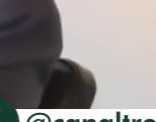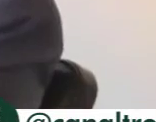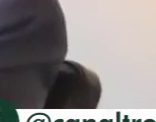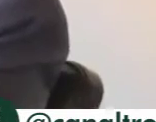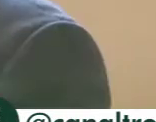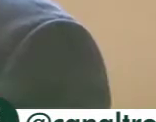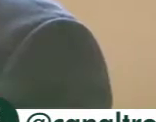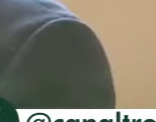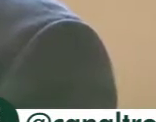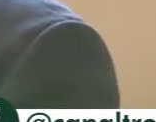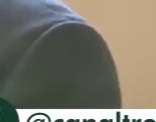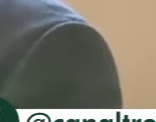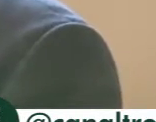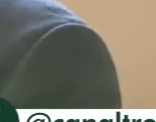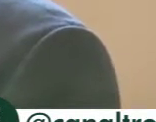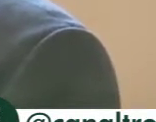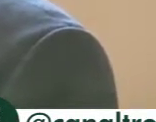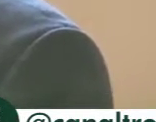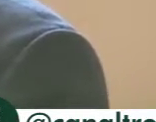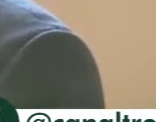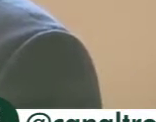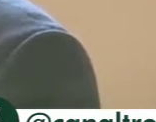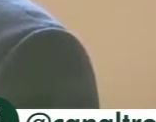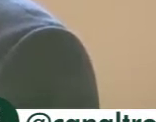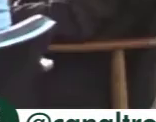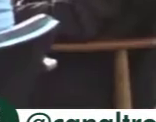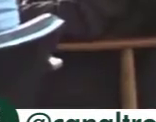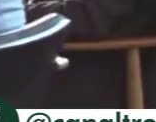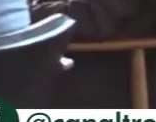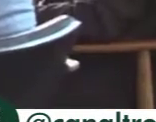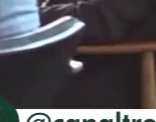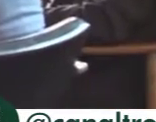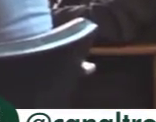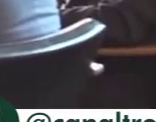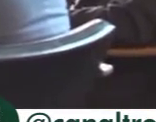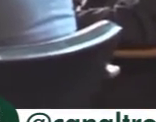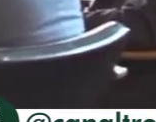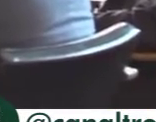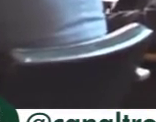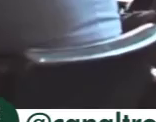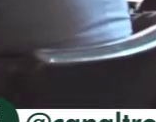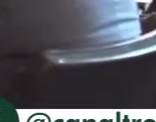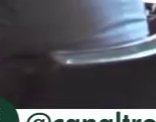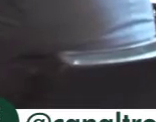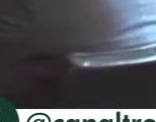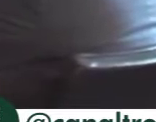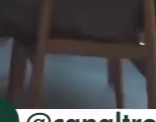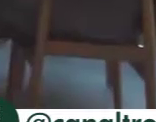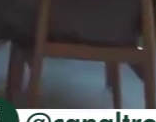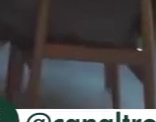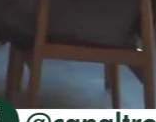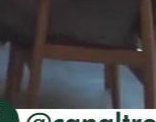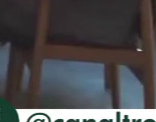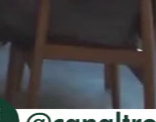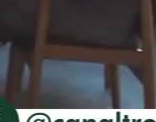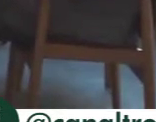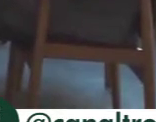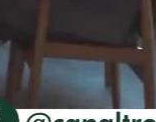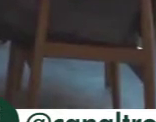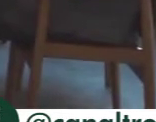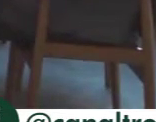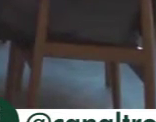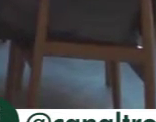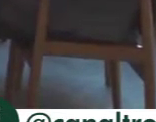será transmitido por los medios de comunicación del país. El acuerdo fue establecido en La Habana entre los negociadores del gobierno y de las FARC que